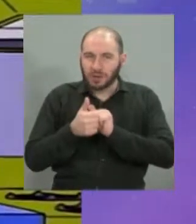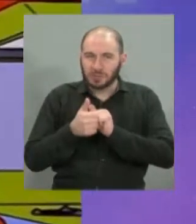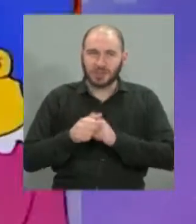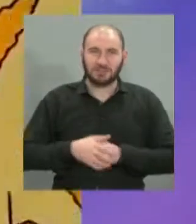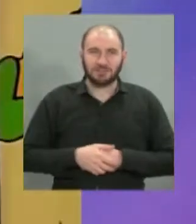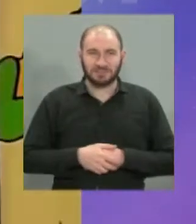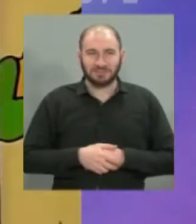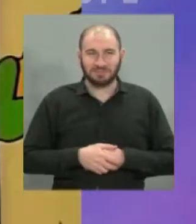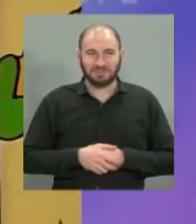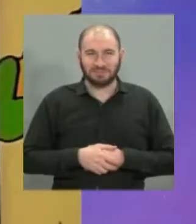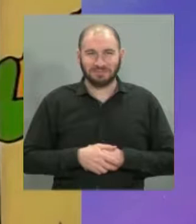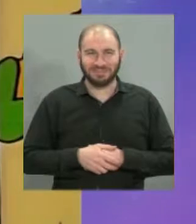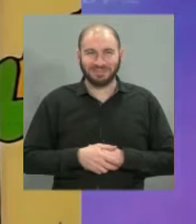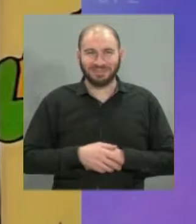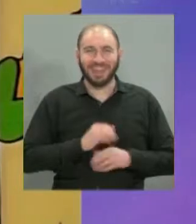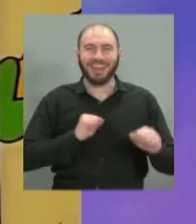homosexual.